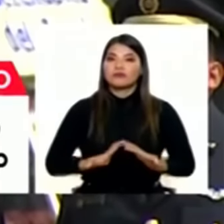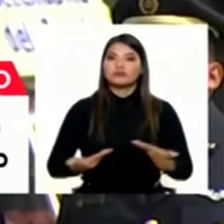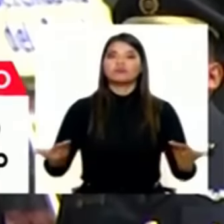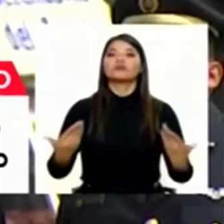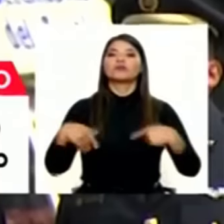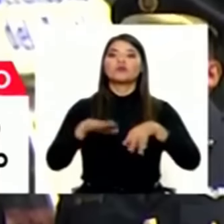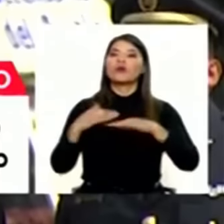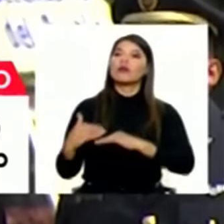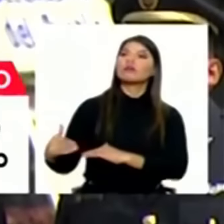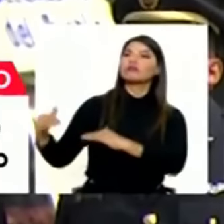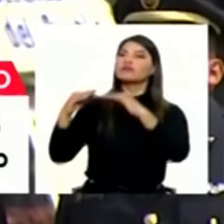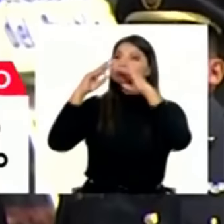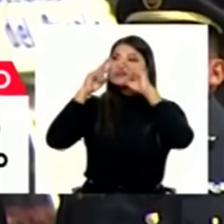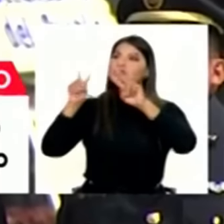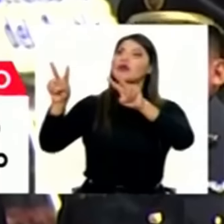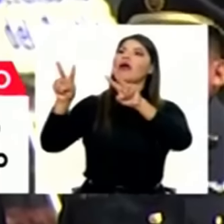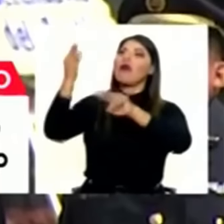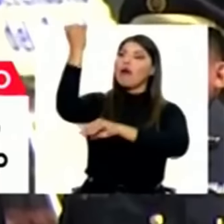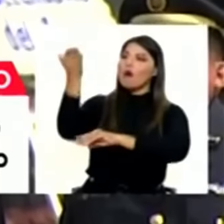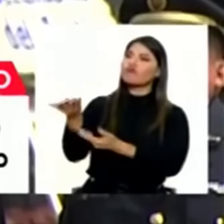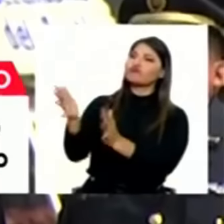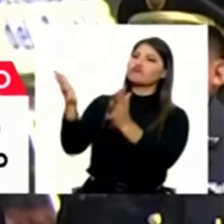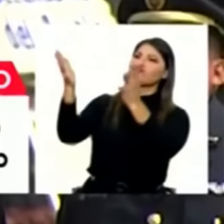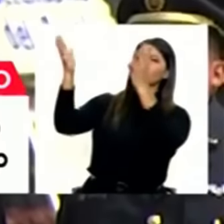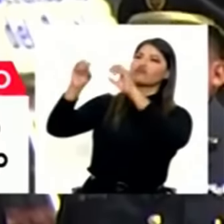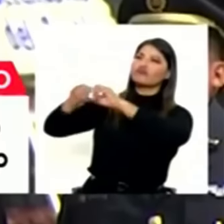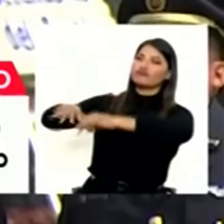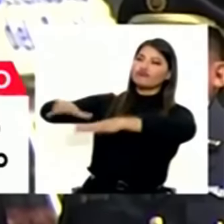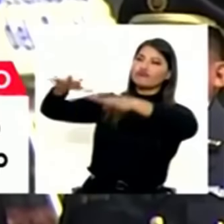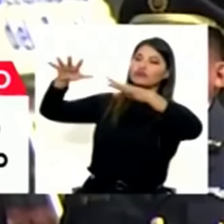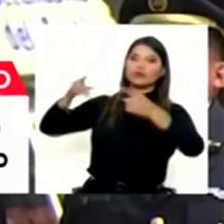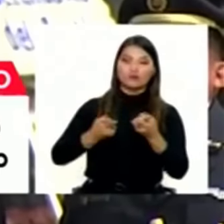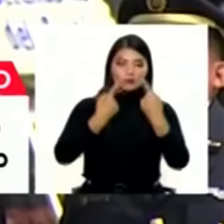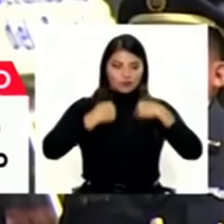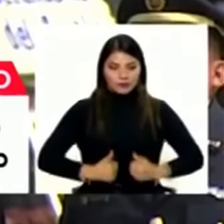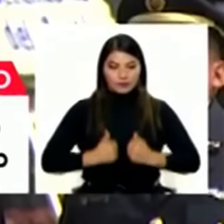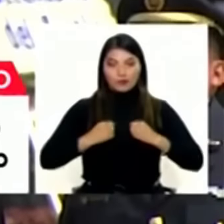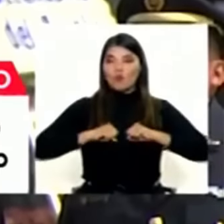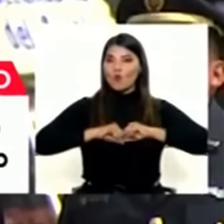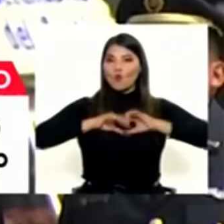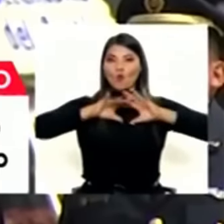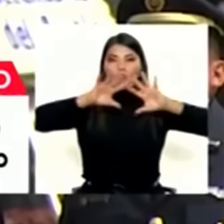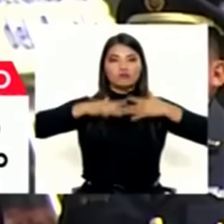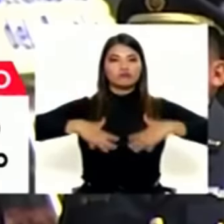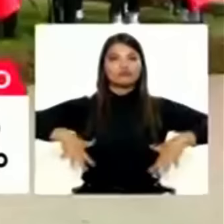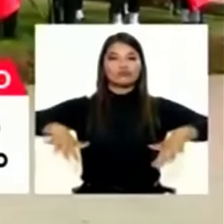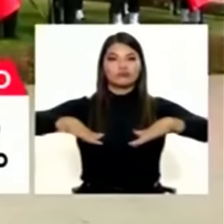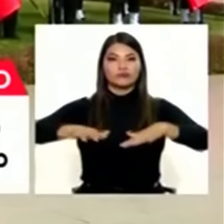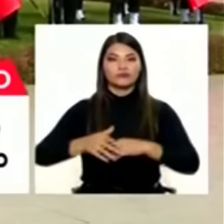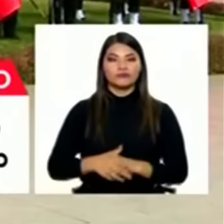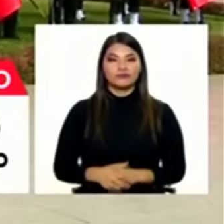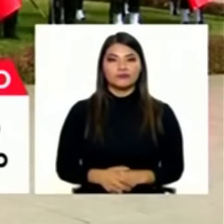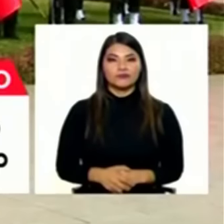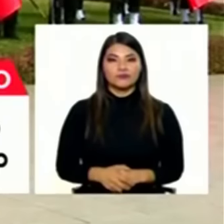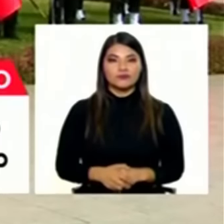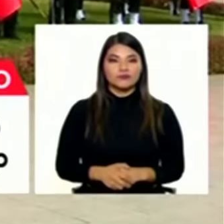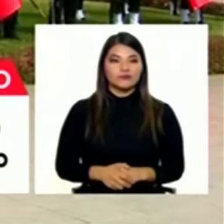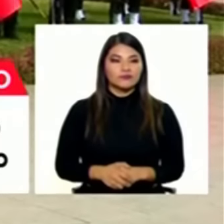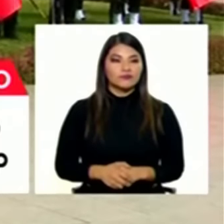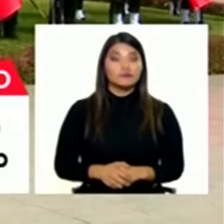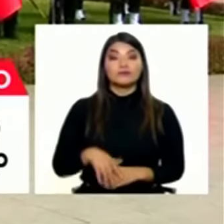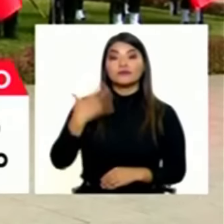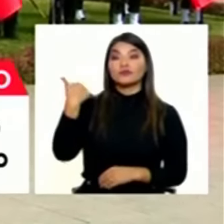en un lugar visible para que alumbre a todos los demás.